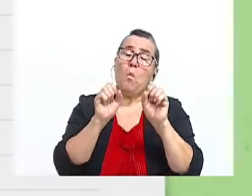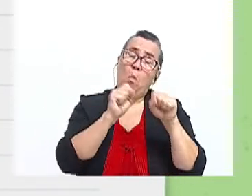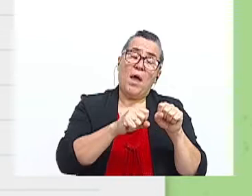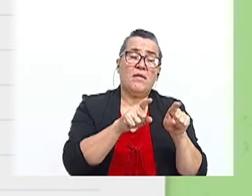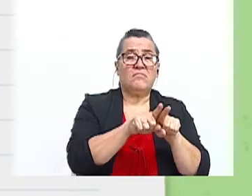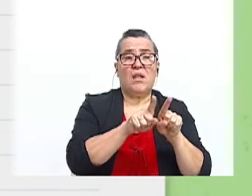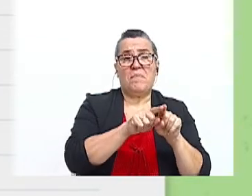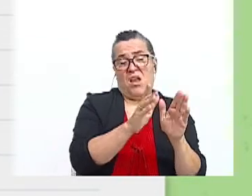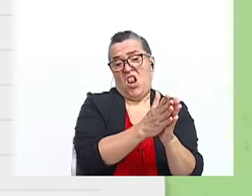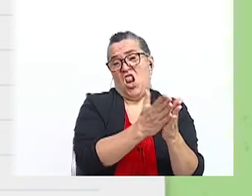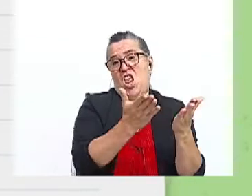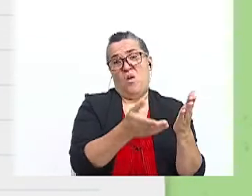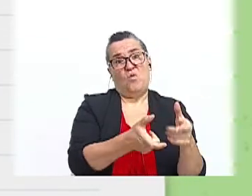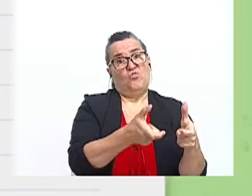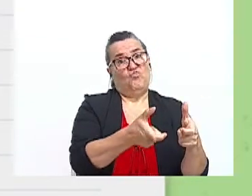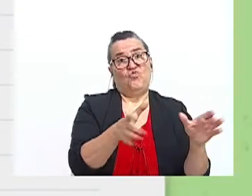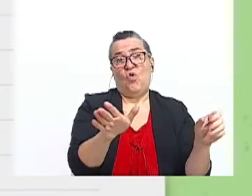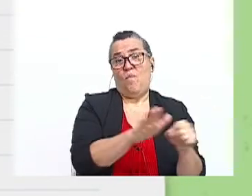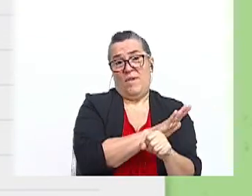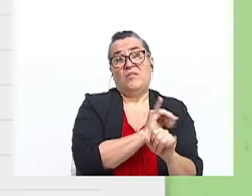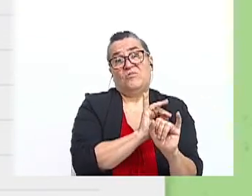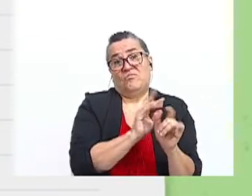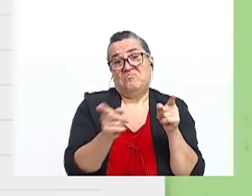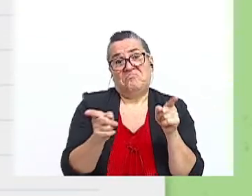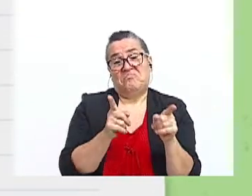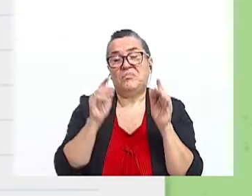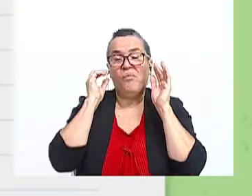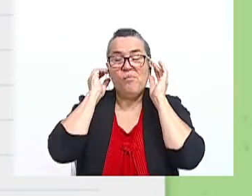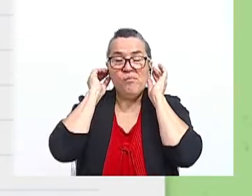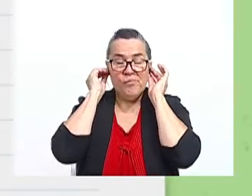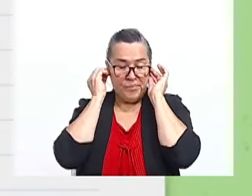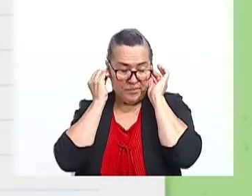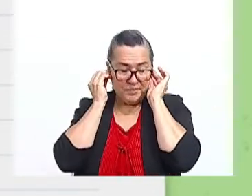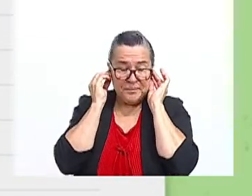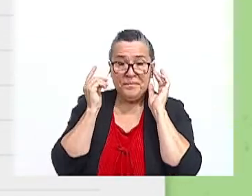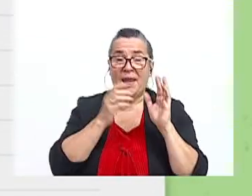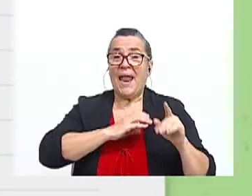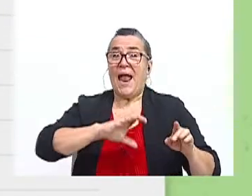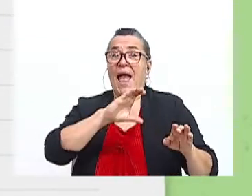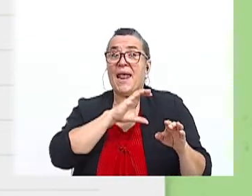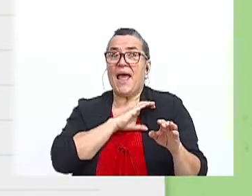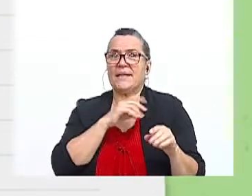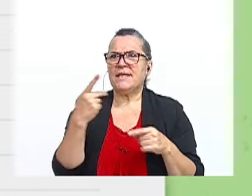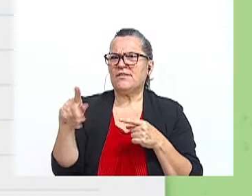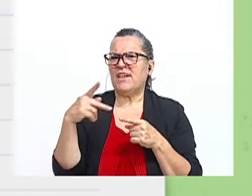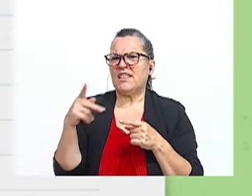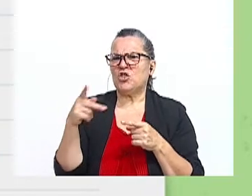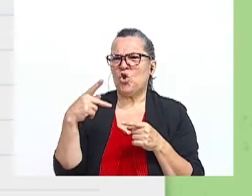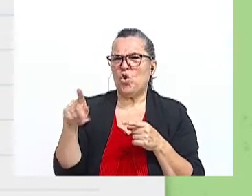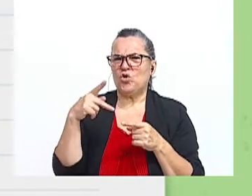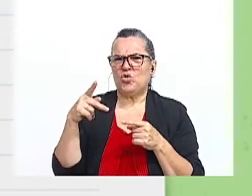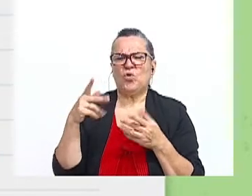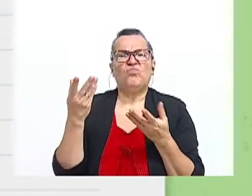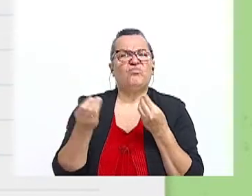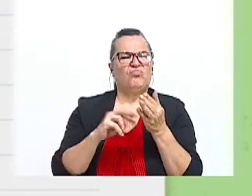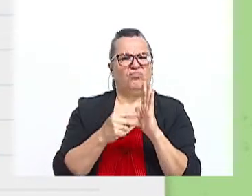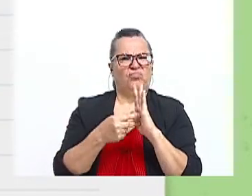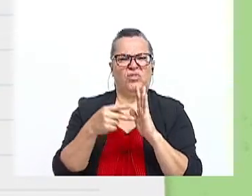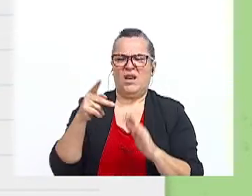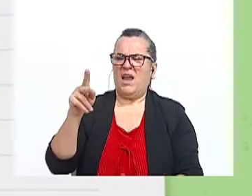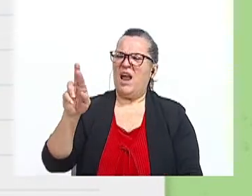ser incluso libros completos. Además, tiene un carácter de esbozo. ¿Qué significa eso?